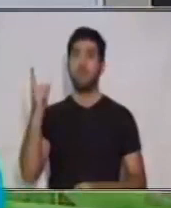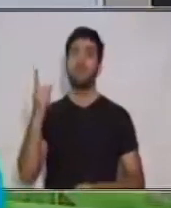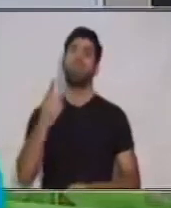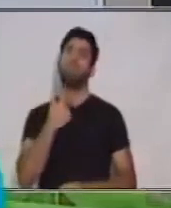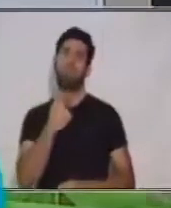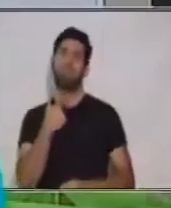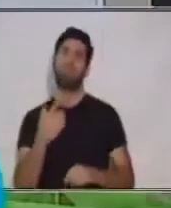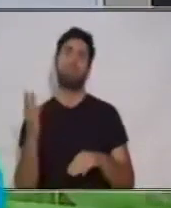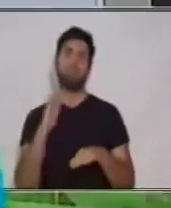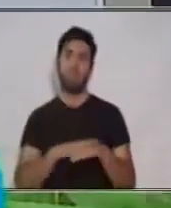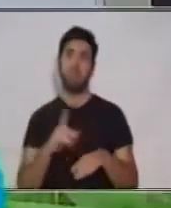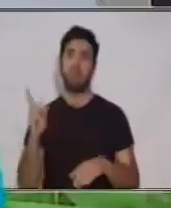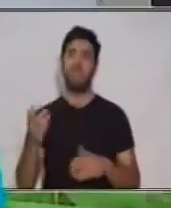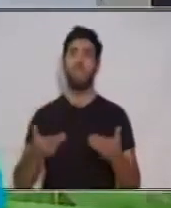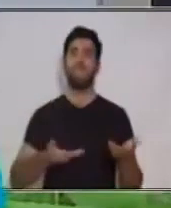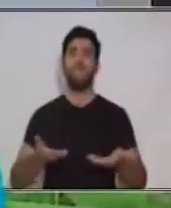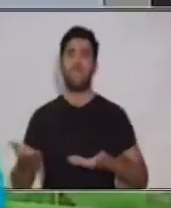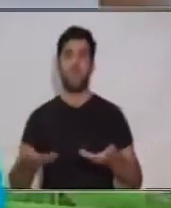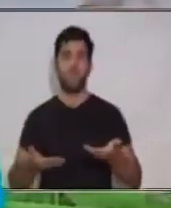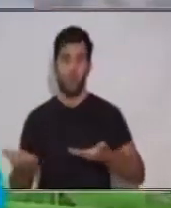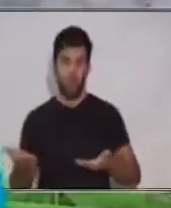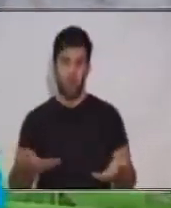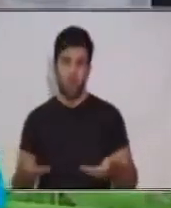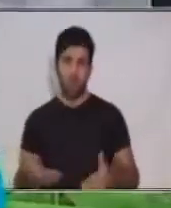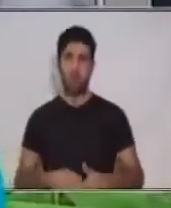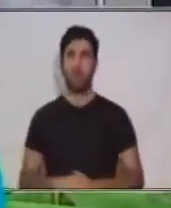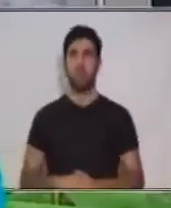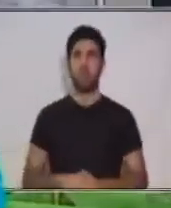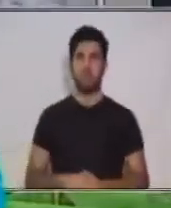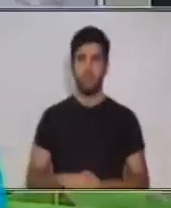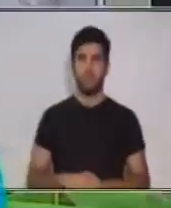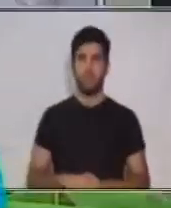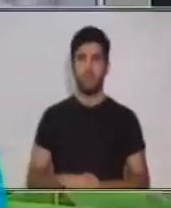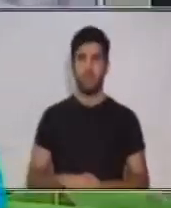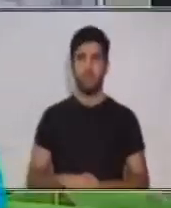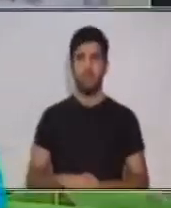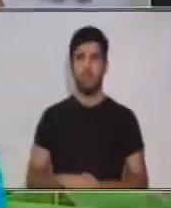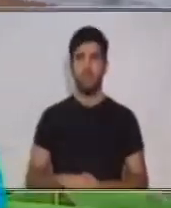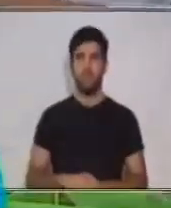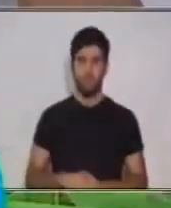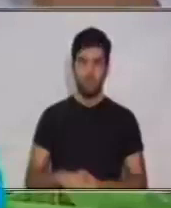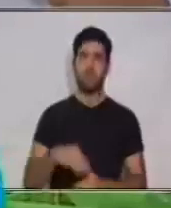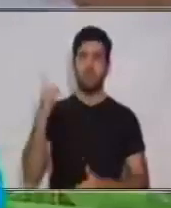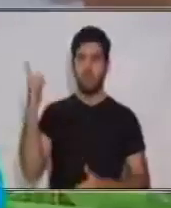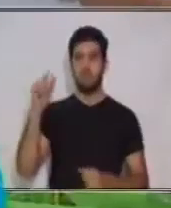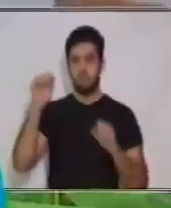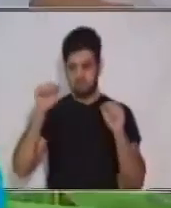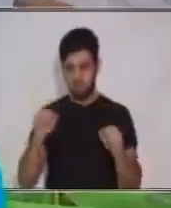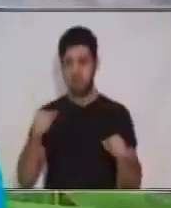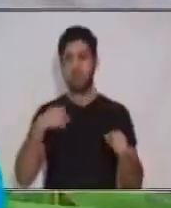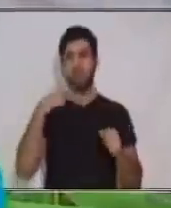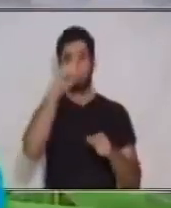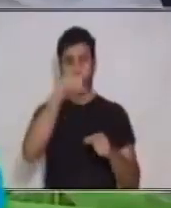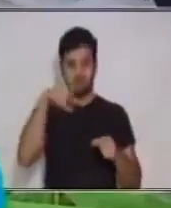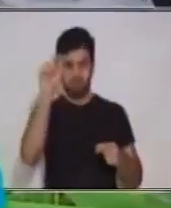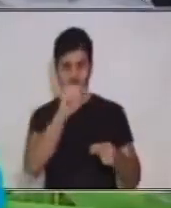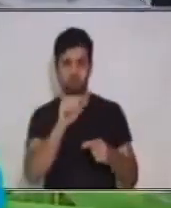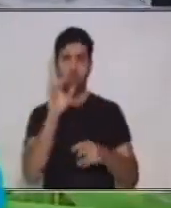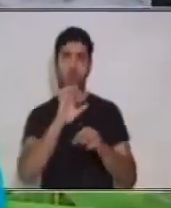prefiere el fútbol. Entonces yo voy a hacer una marca, puedo colorear o puedo tachar